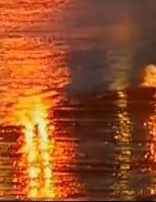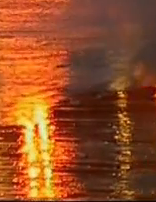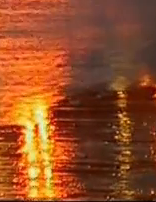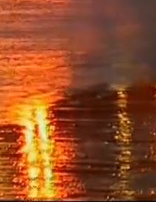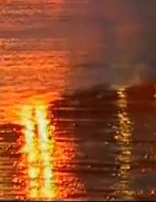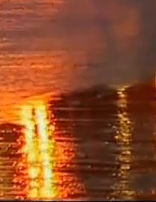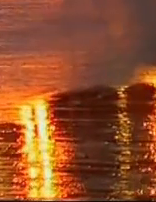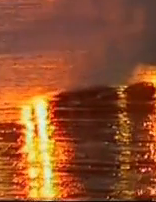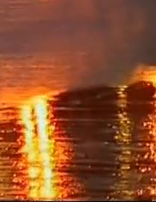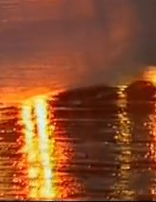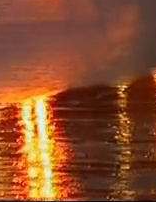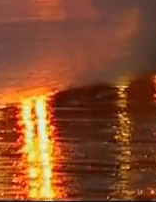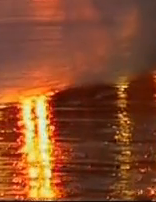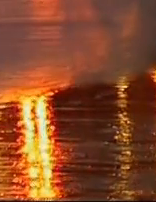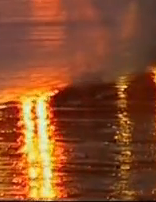Música